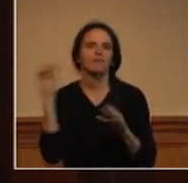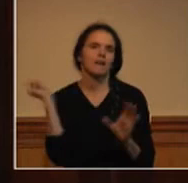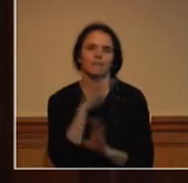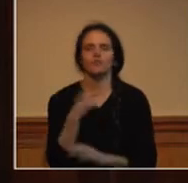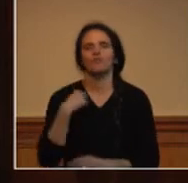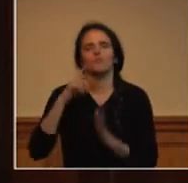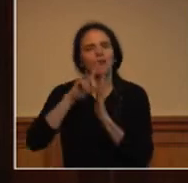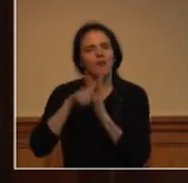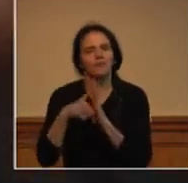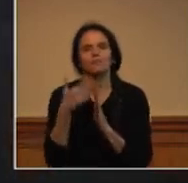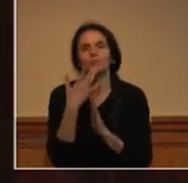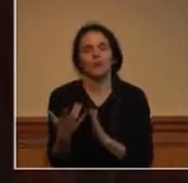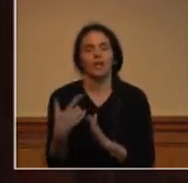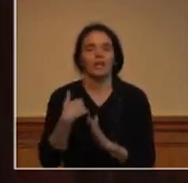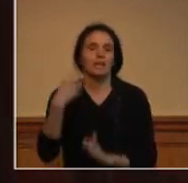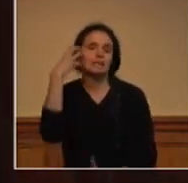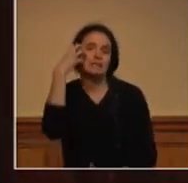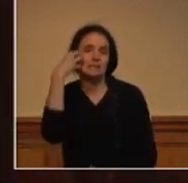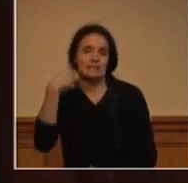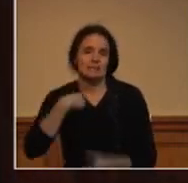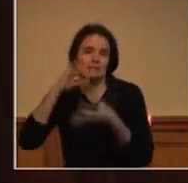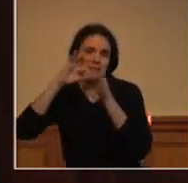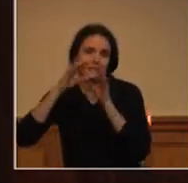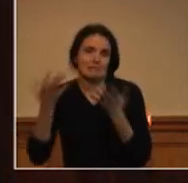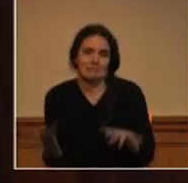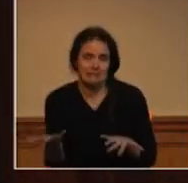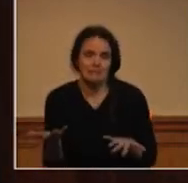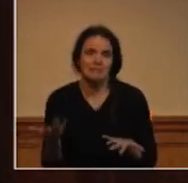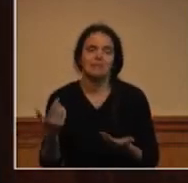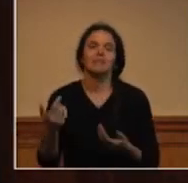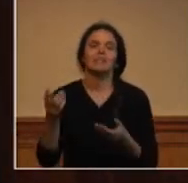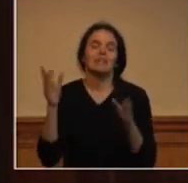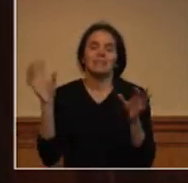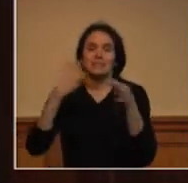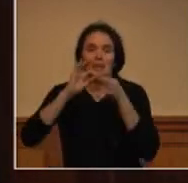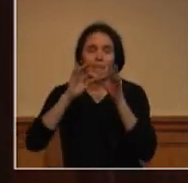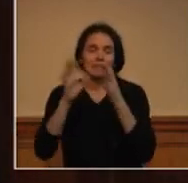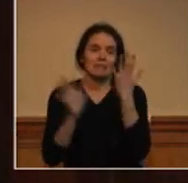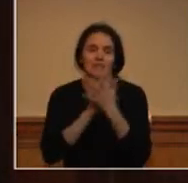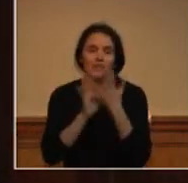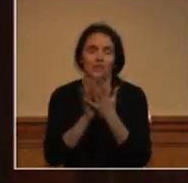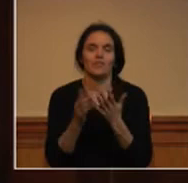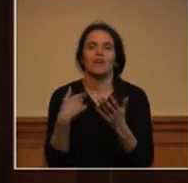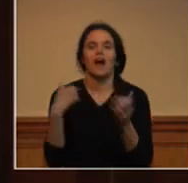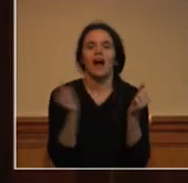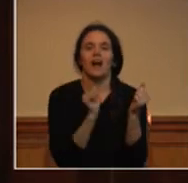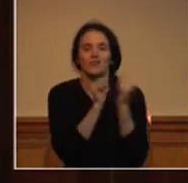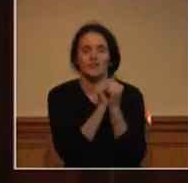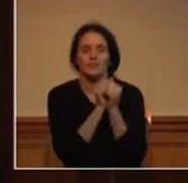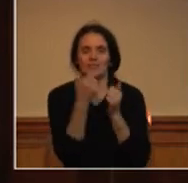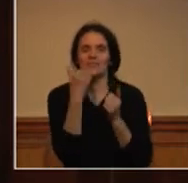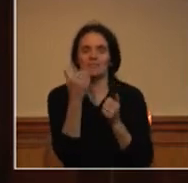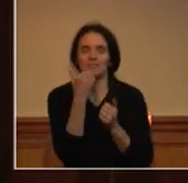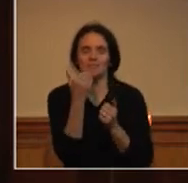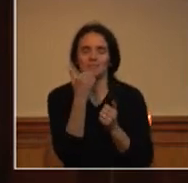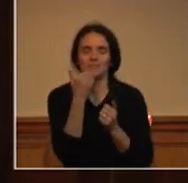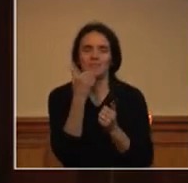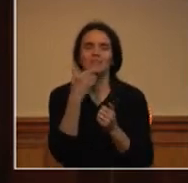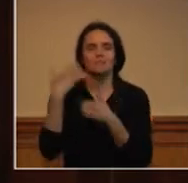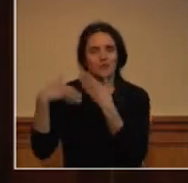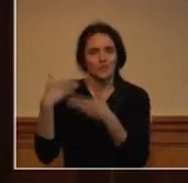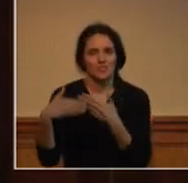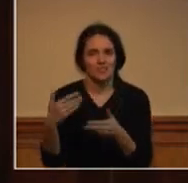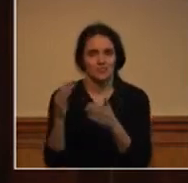más despacio porque Igna me está interpretando y la voy a acompañar en este